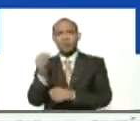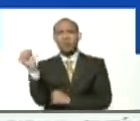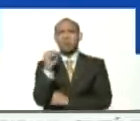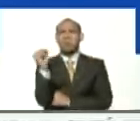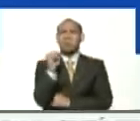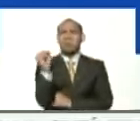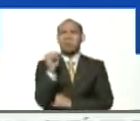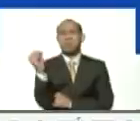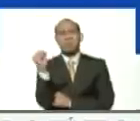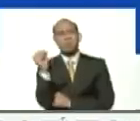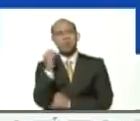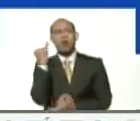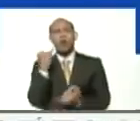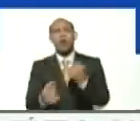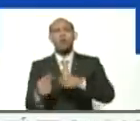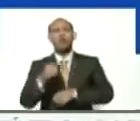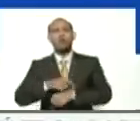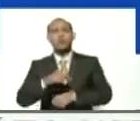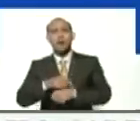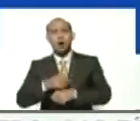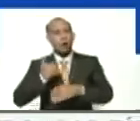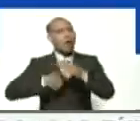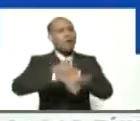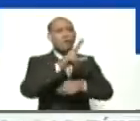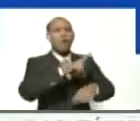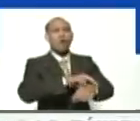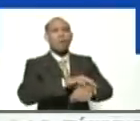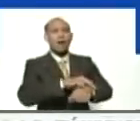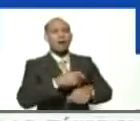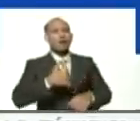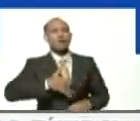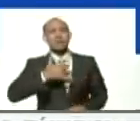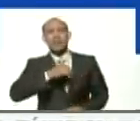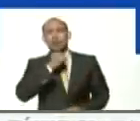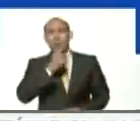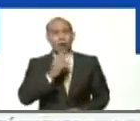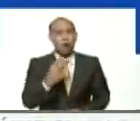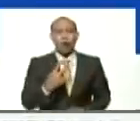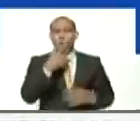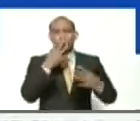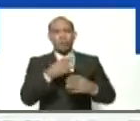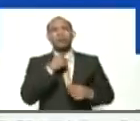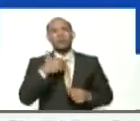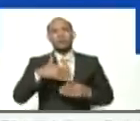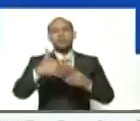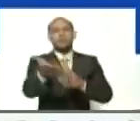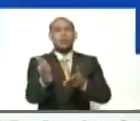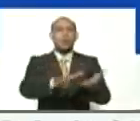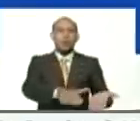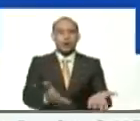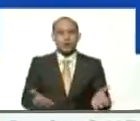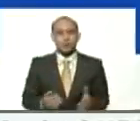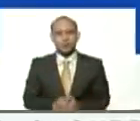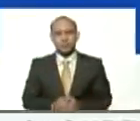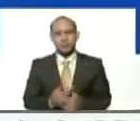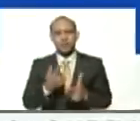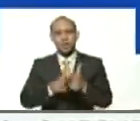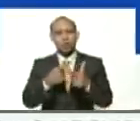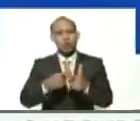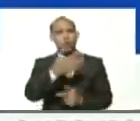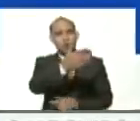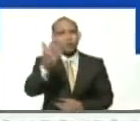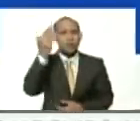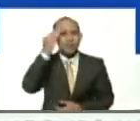vamos sino cuando ya estamos sintiendo nos en la peor condición y esto es una enfermedad que como ustedes bien